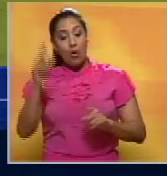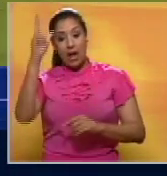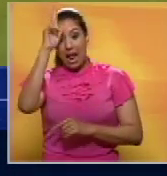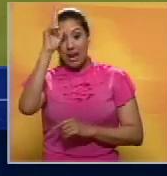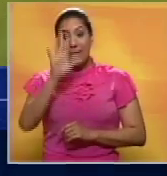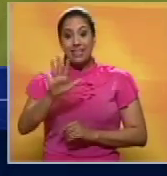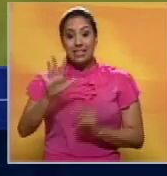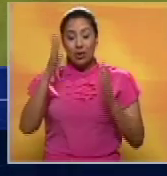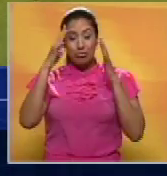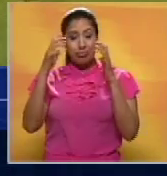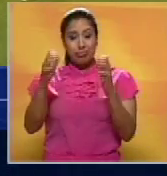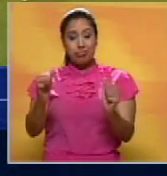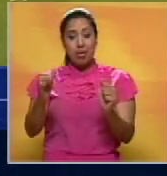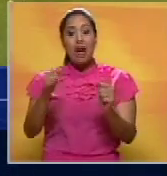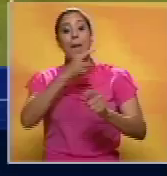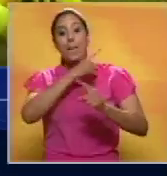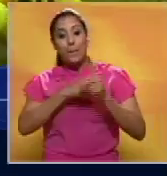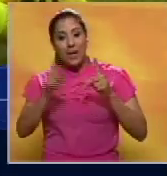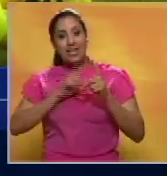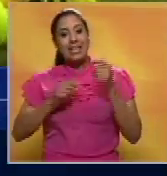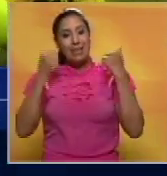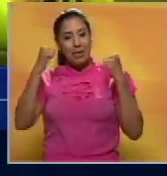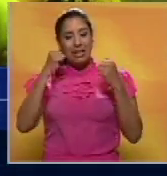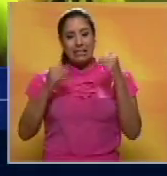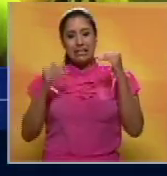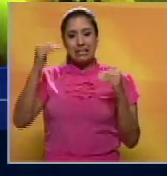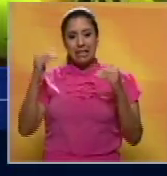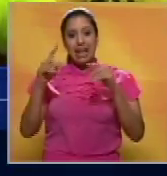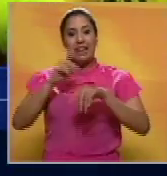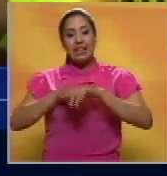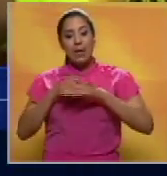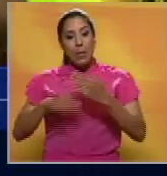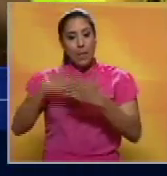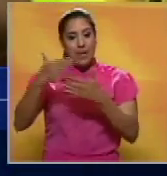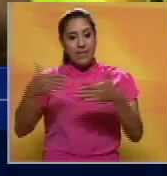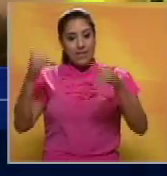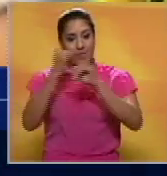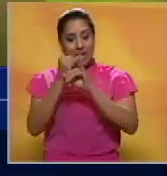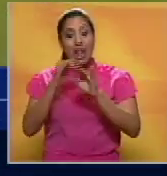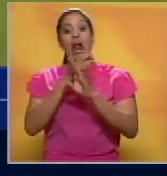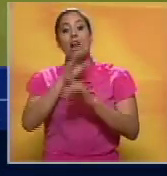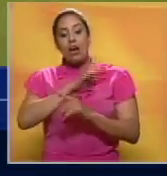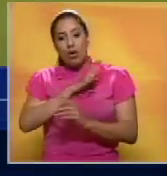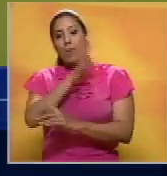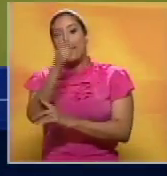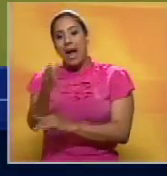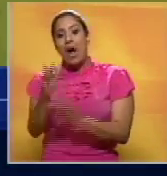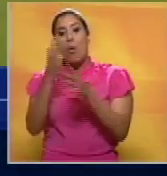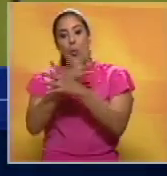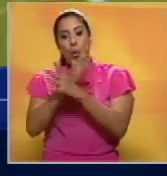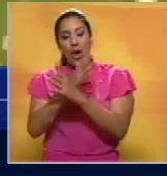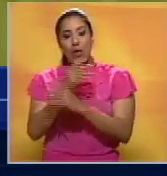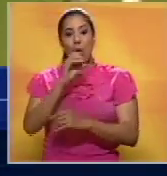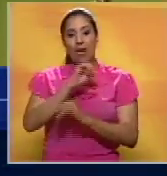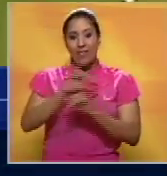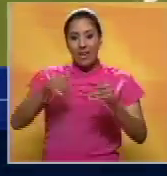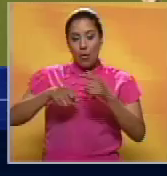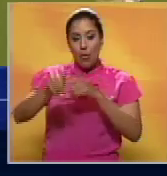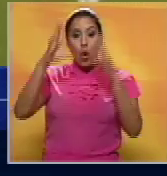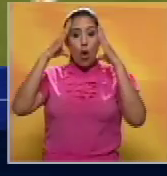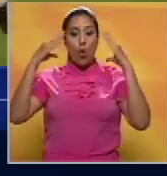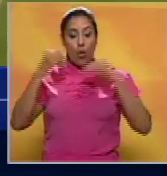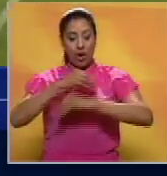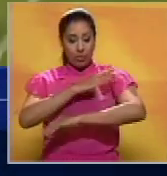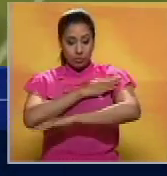con 5 jugadores de la Bundesliga, tuvo un rendimiento irregular en la fase de clasificación y debió recurrir a un partido de playoff ante